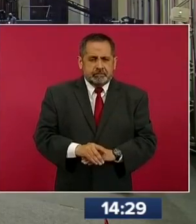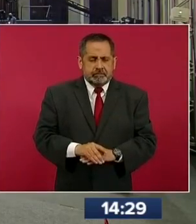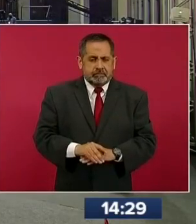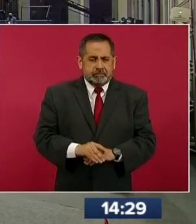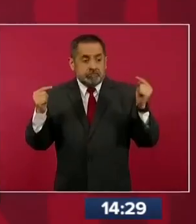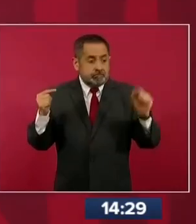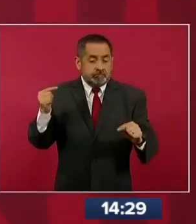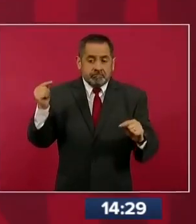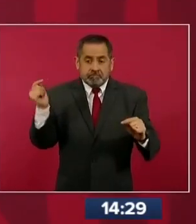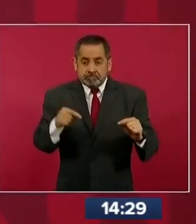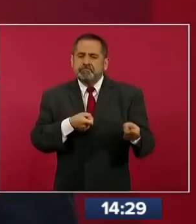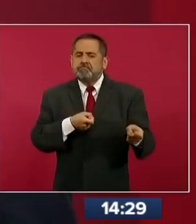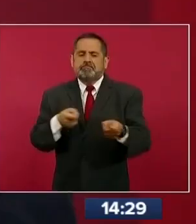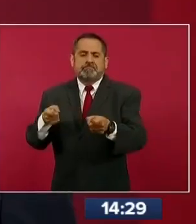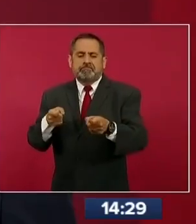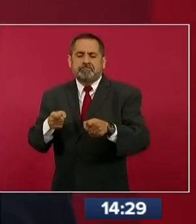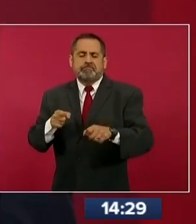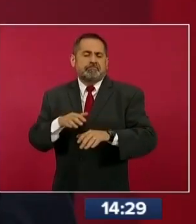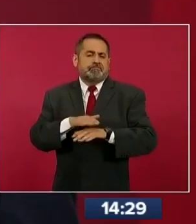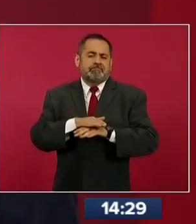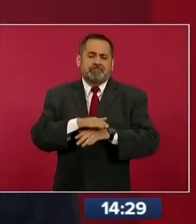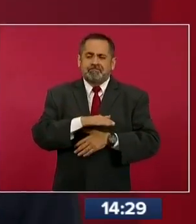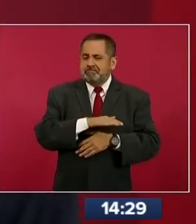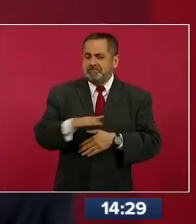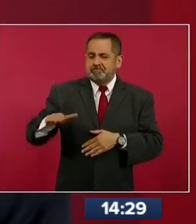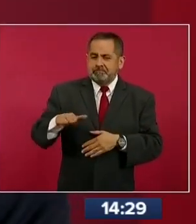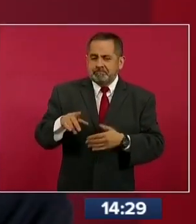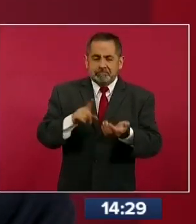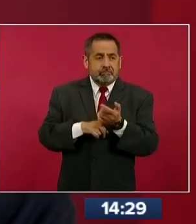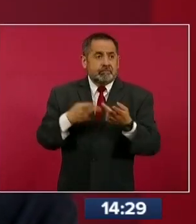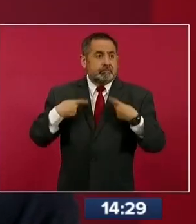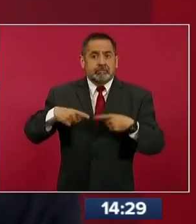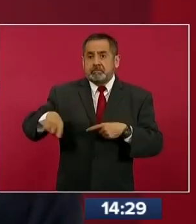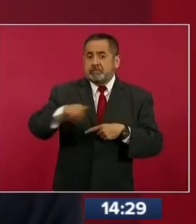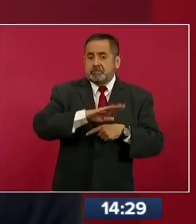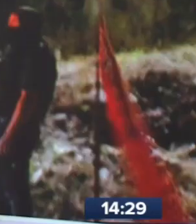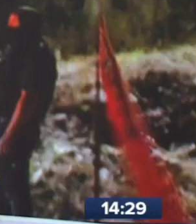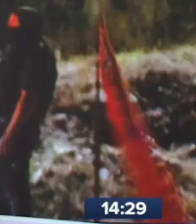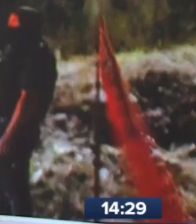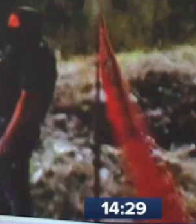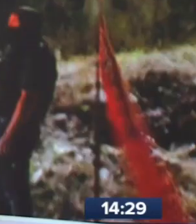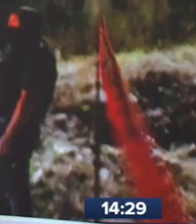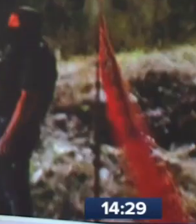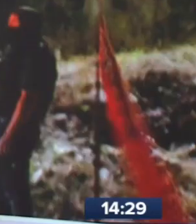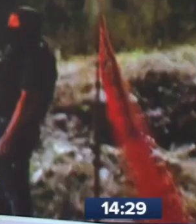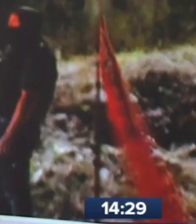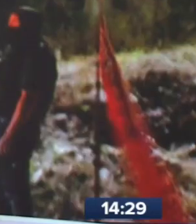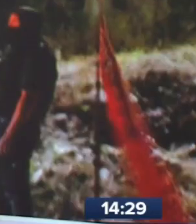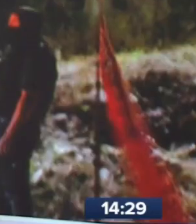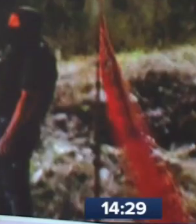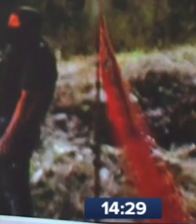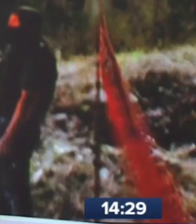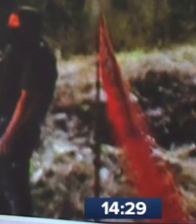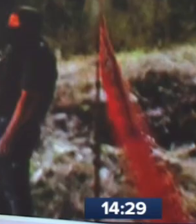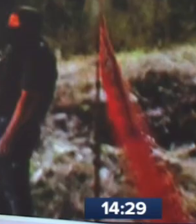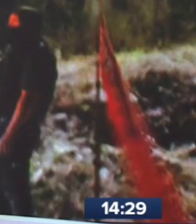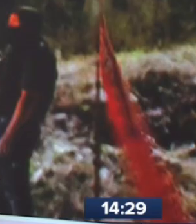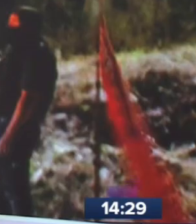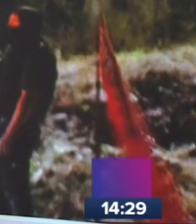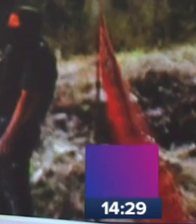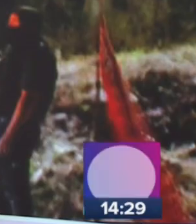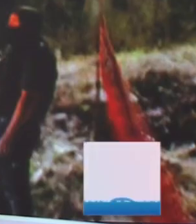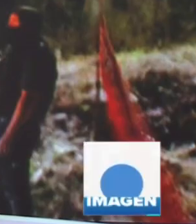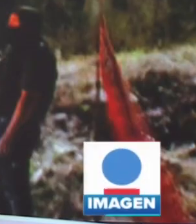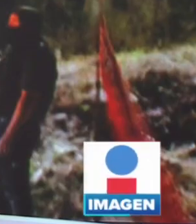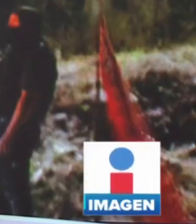llegaron y ahí balacearon a los asistentes. Tras este pronunciamiento, López Obrador informó que un